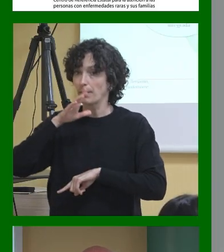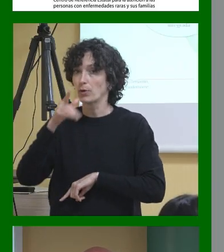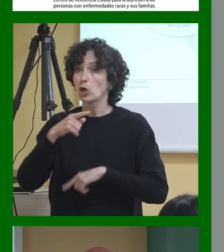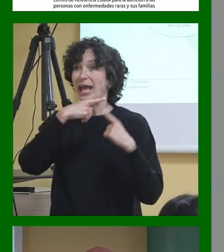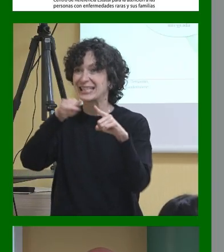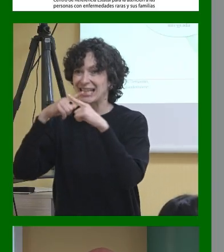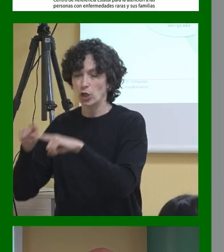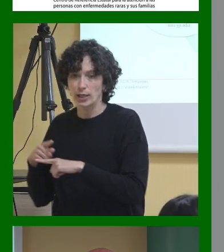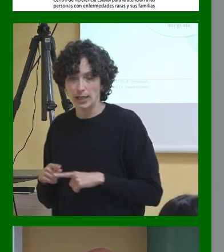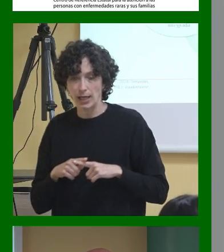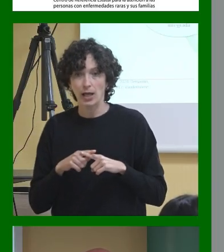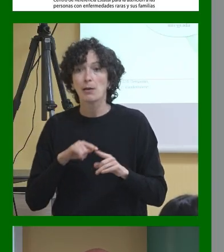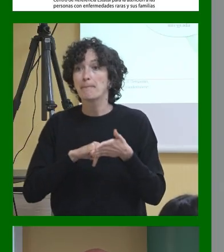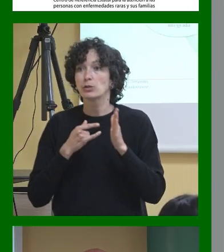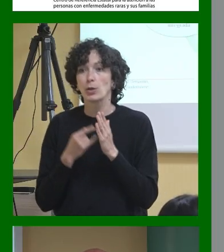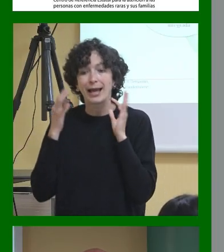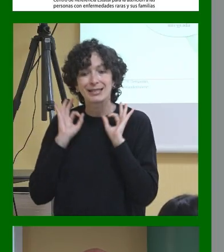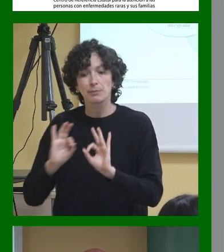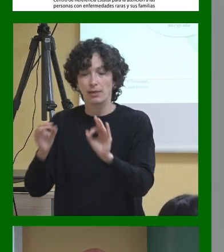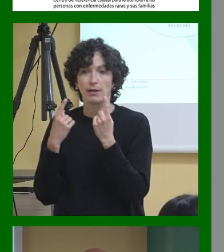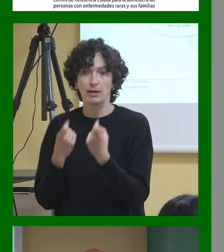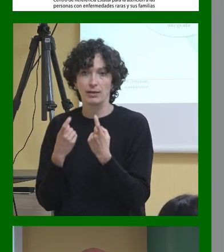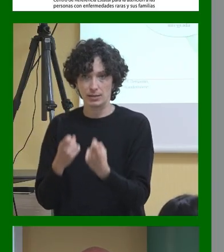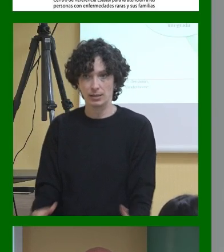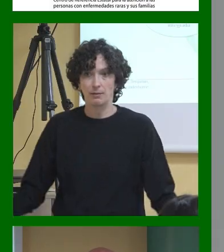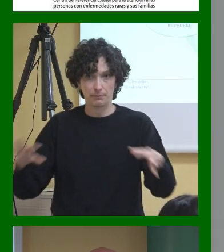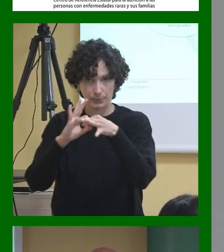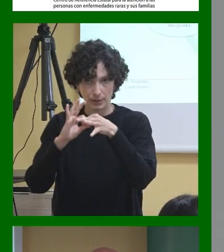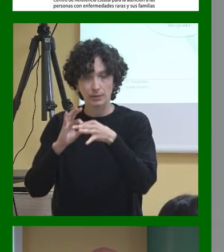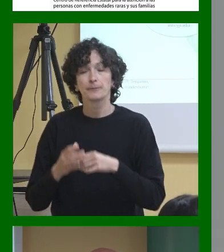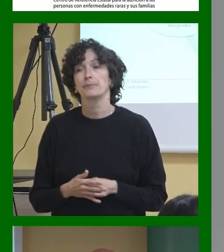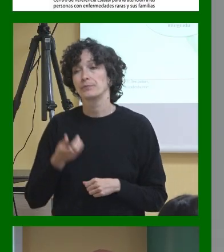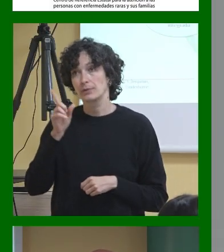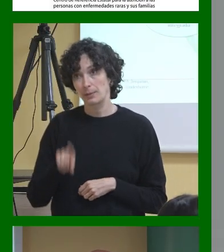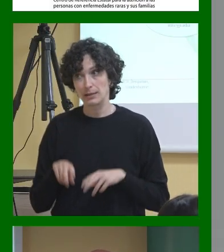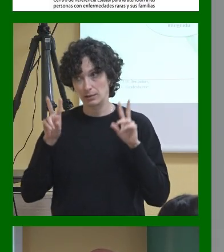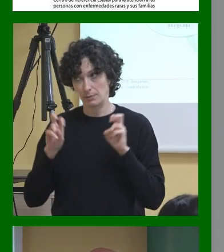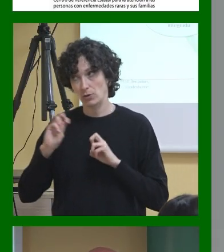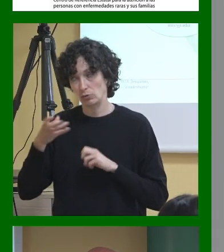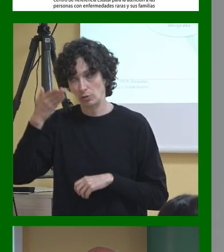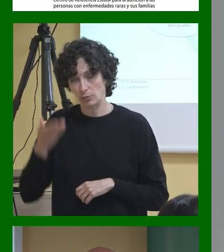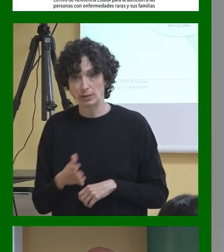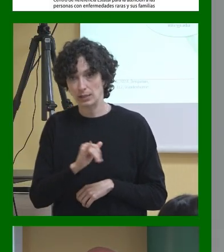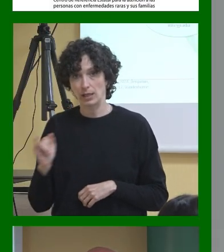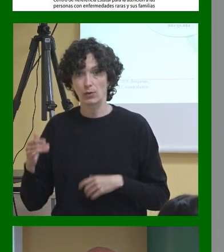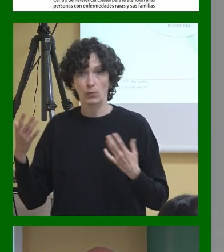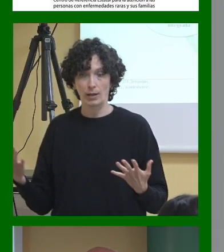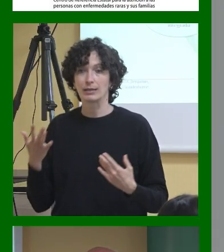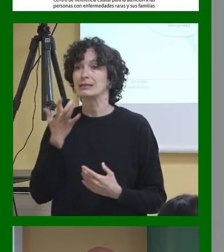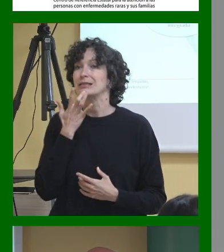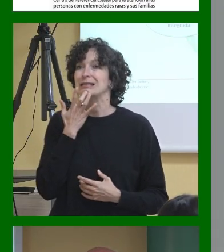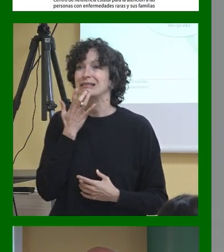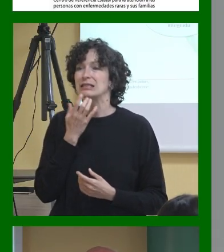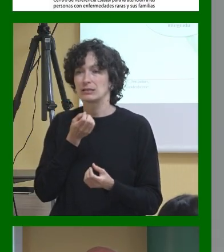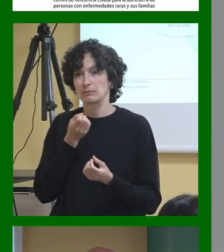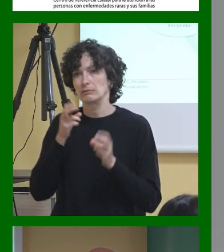una perspectiva metodológica específica. Bien, hay un tema también importante y es que cuando hablamos de las enfermedades